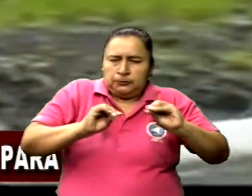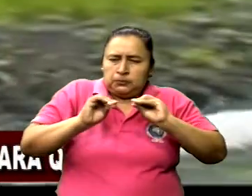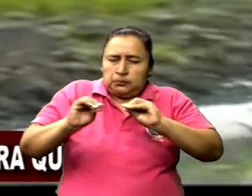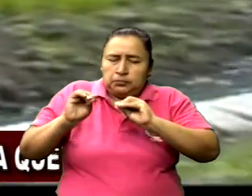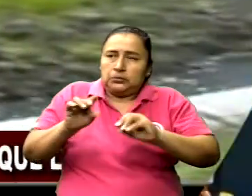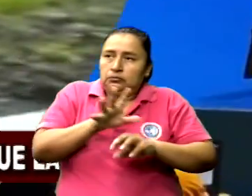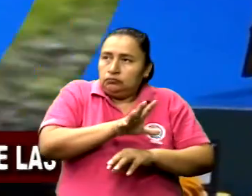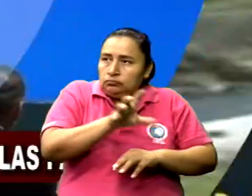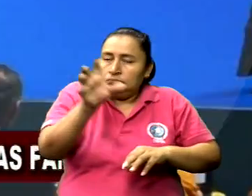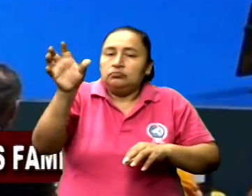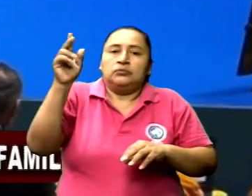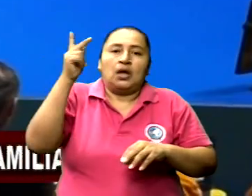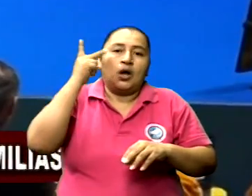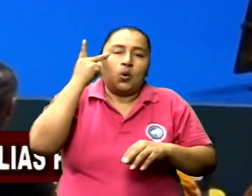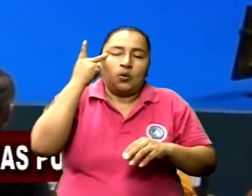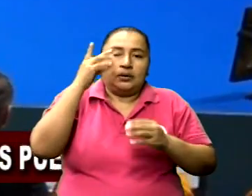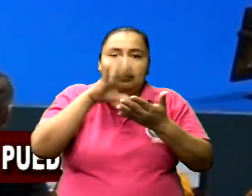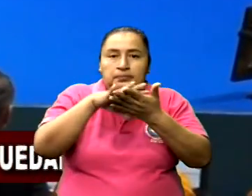Corea.